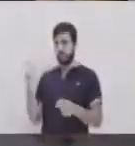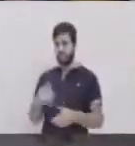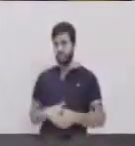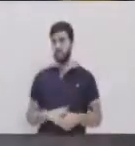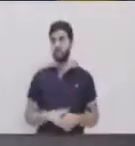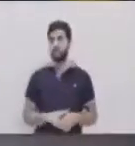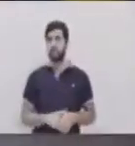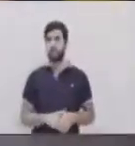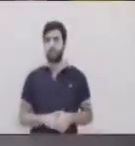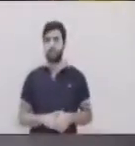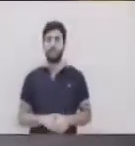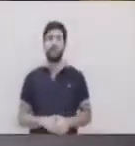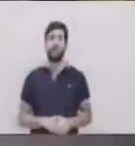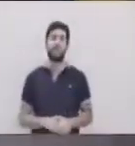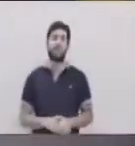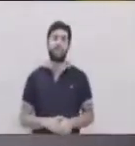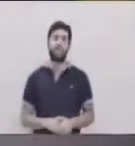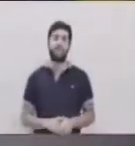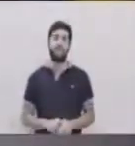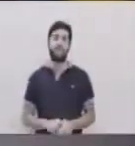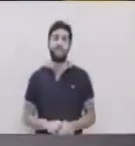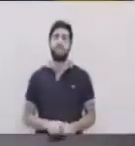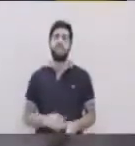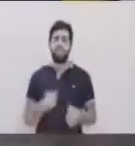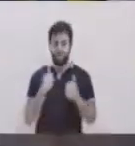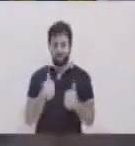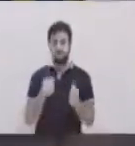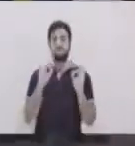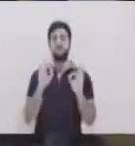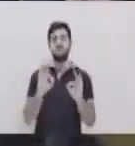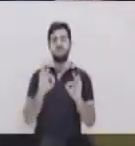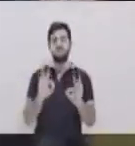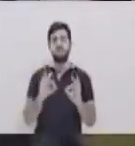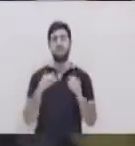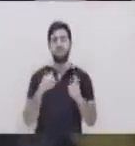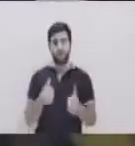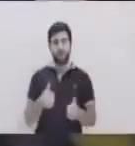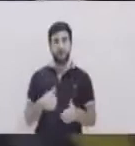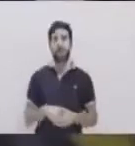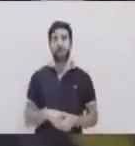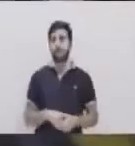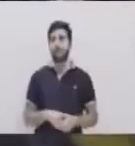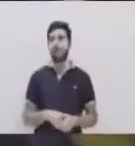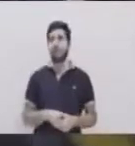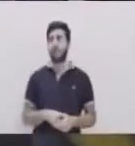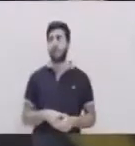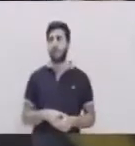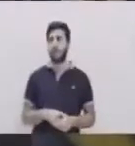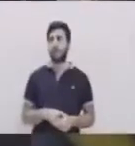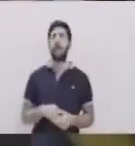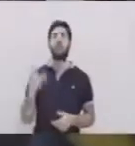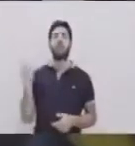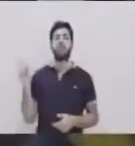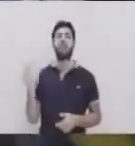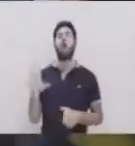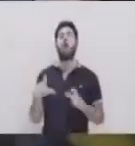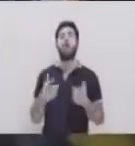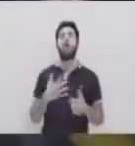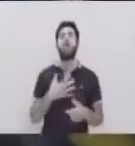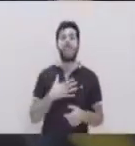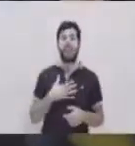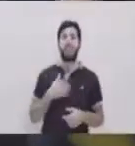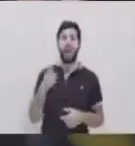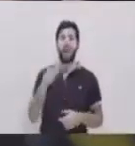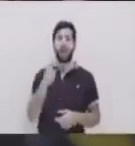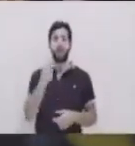Eso, muy bien. École, excelente. ¿Cómo se llama entonces ese resonador? Se llama